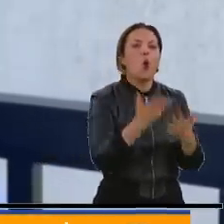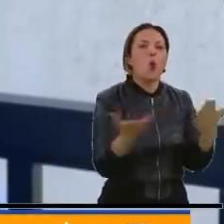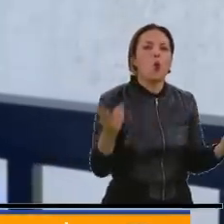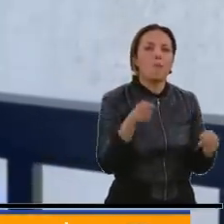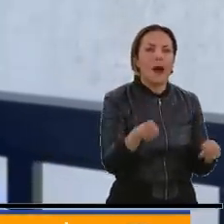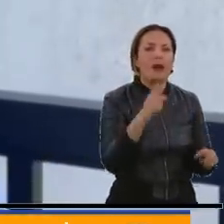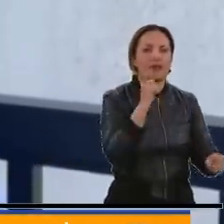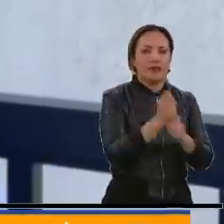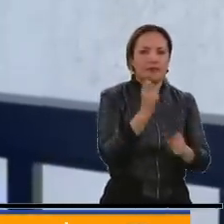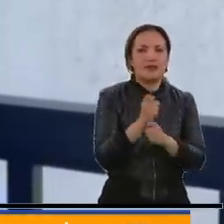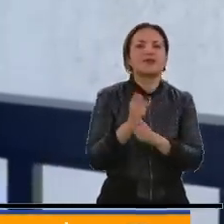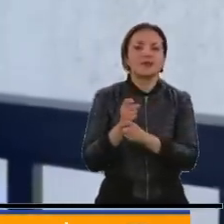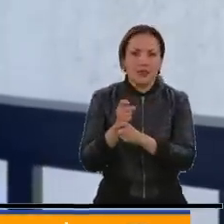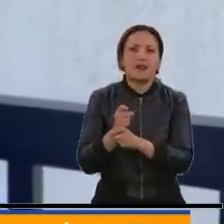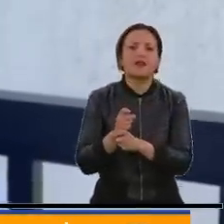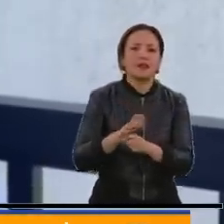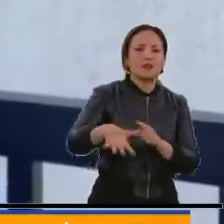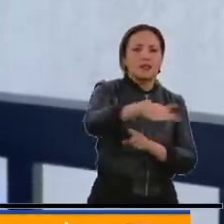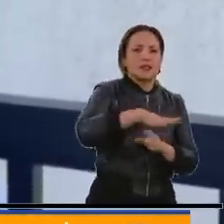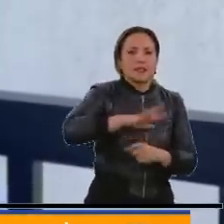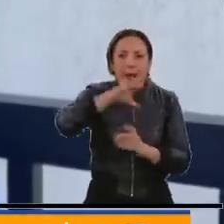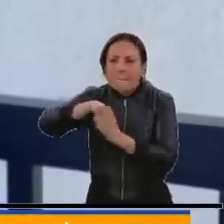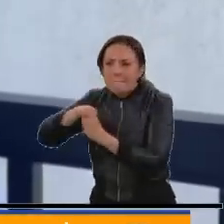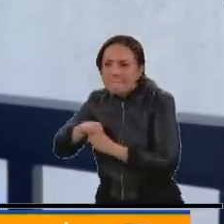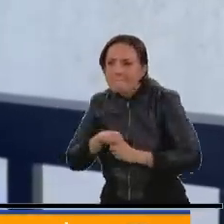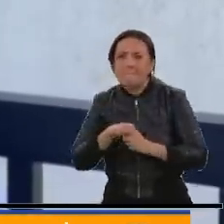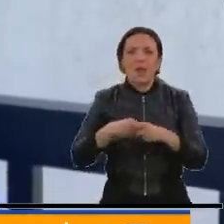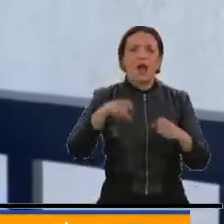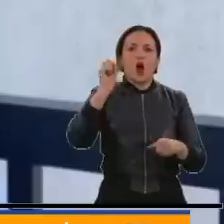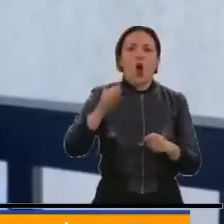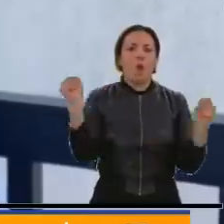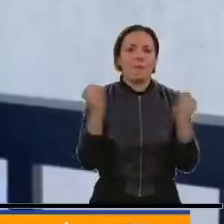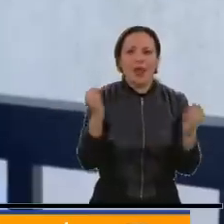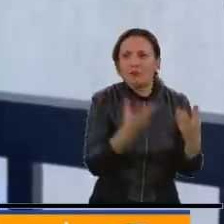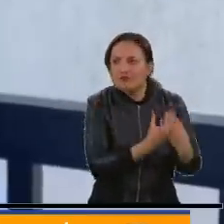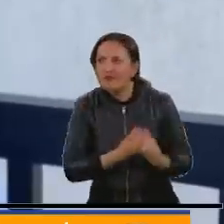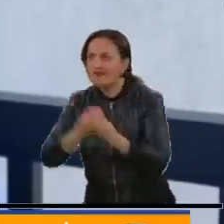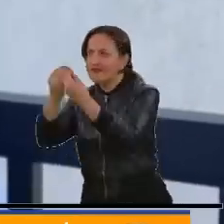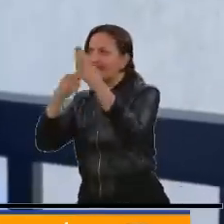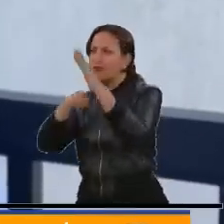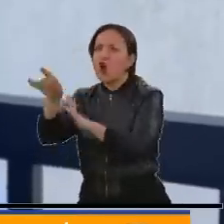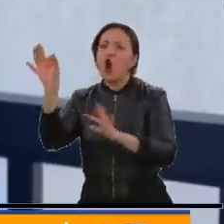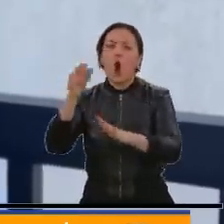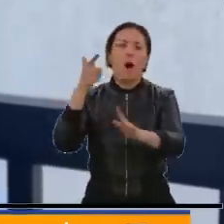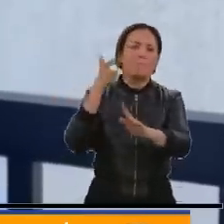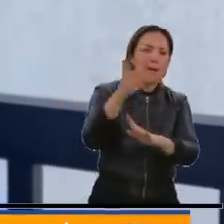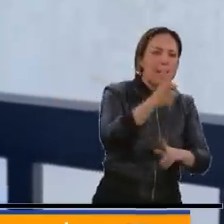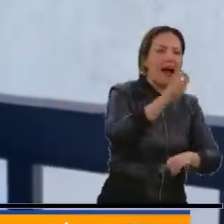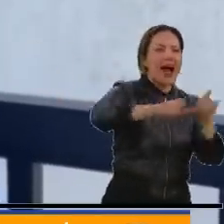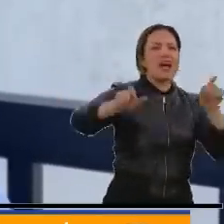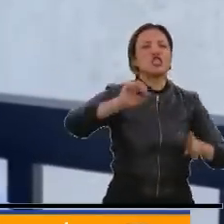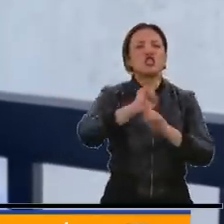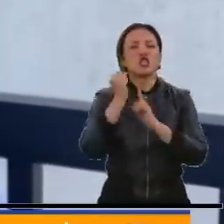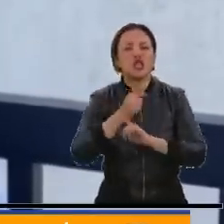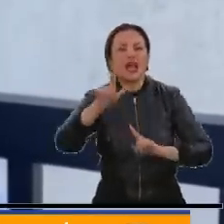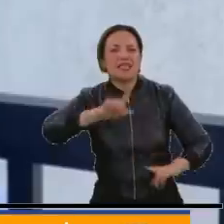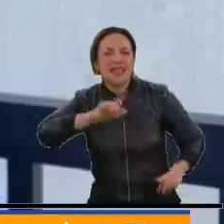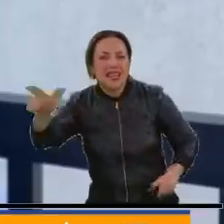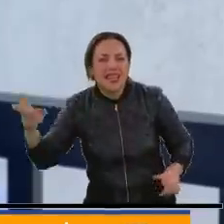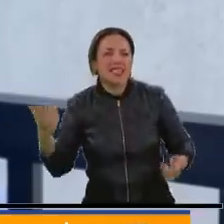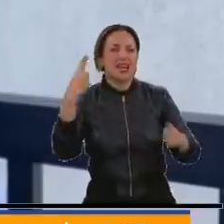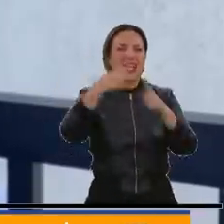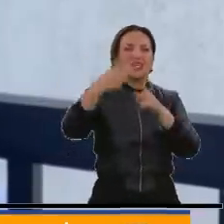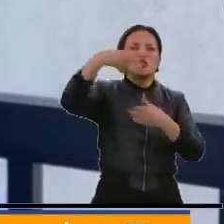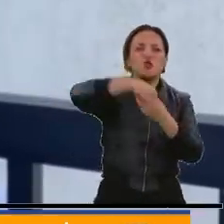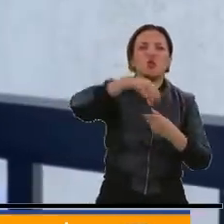muy difíciles de confinamiento, de desplazamiento forzado, de asesinatos en las regiones, a líderes sociales, a integrantes